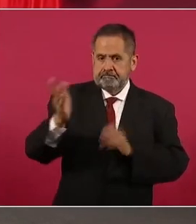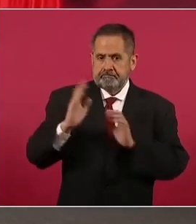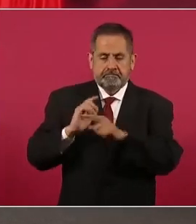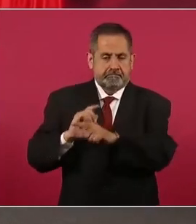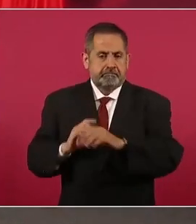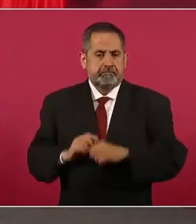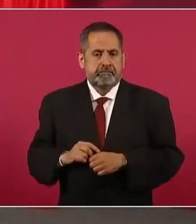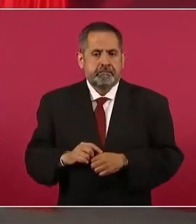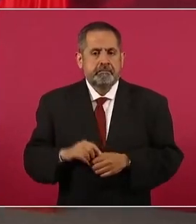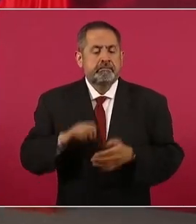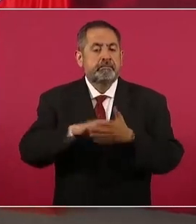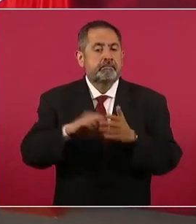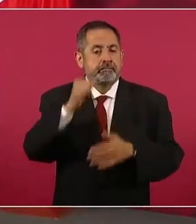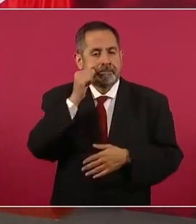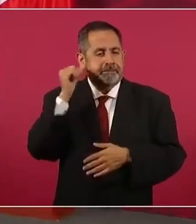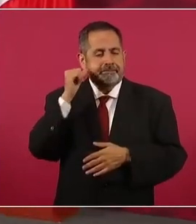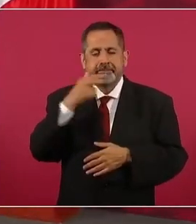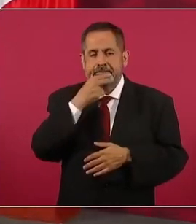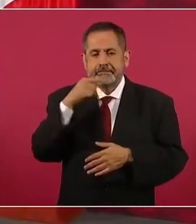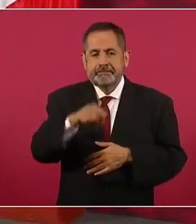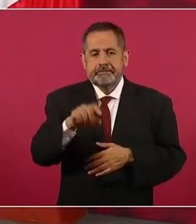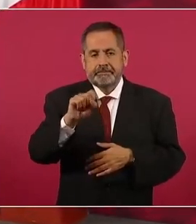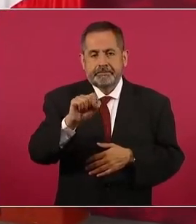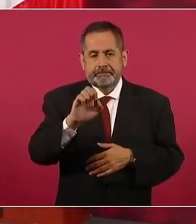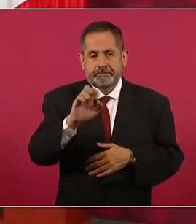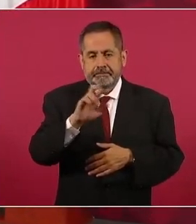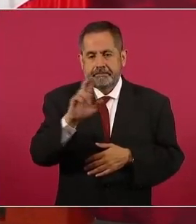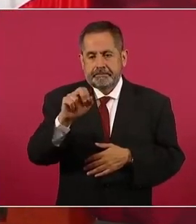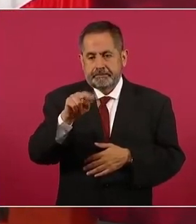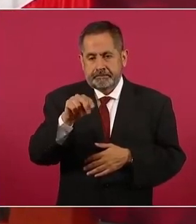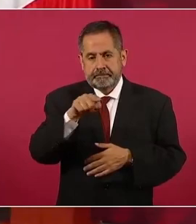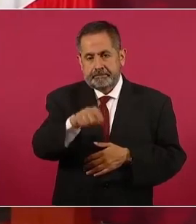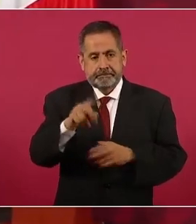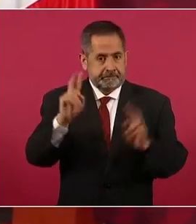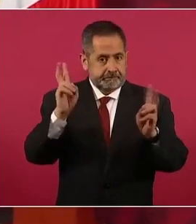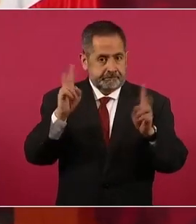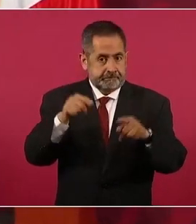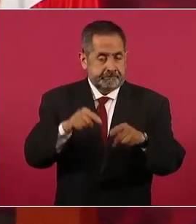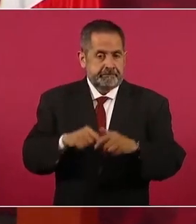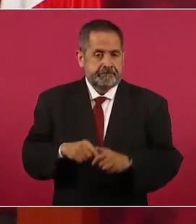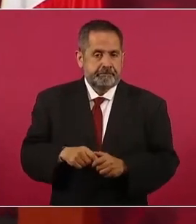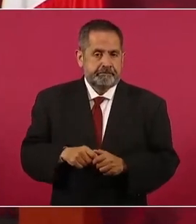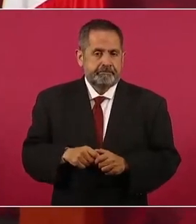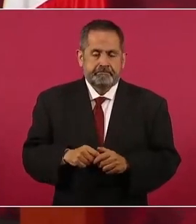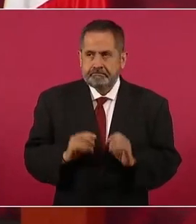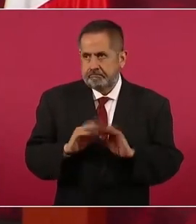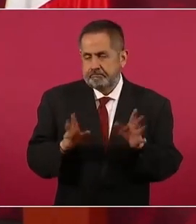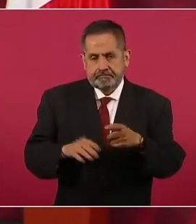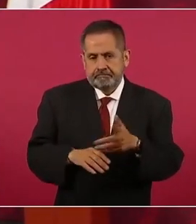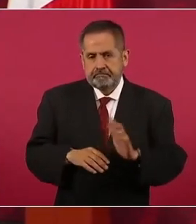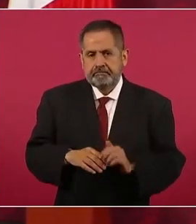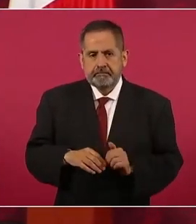el compañero Serrano ayer habló de este tema, que desde luego es